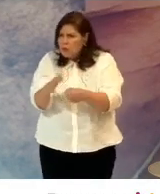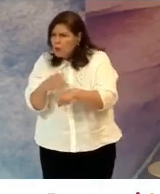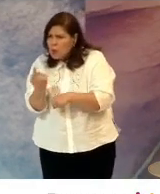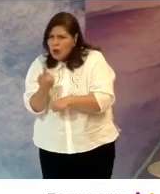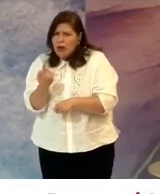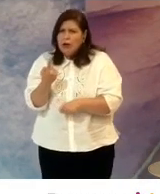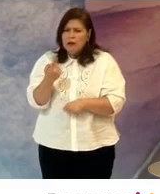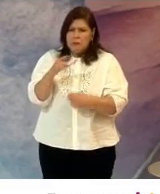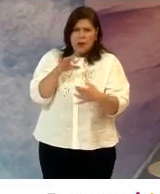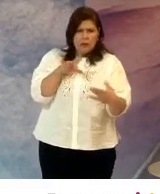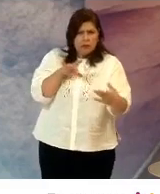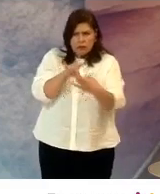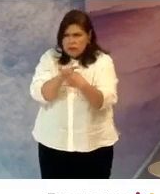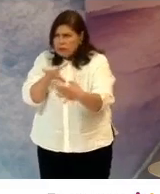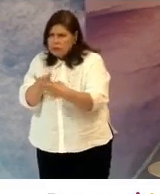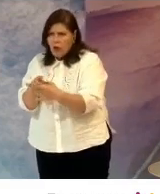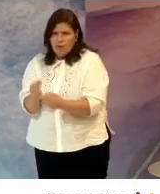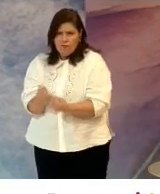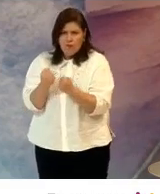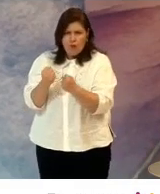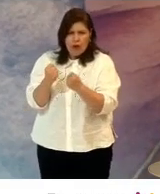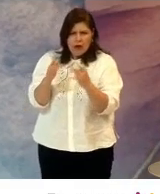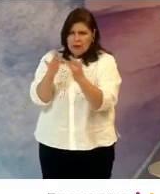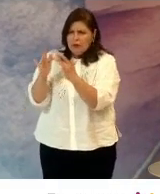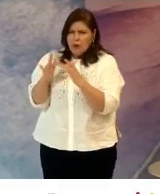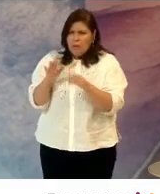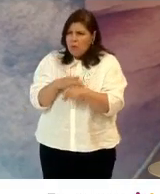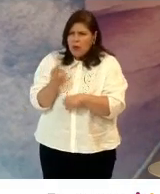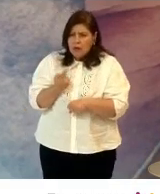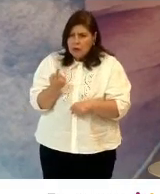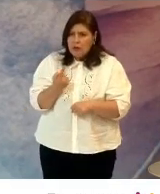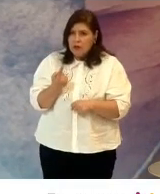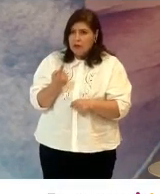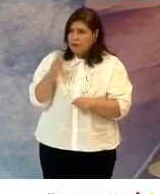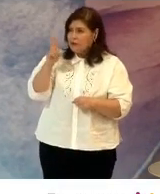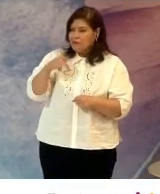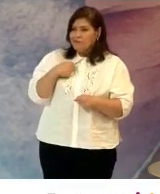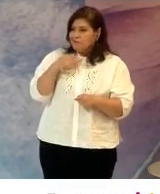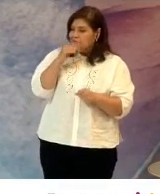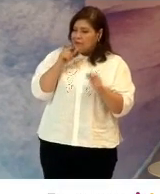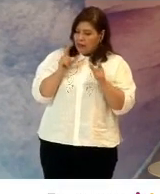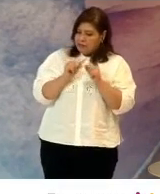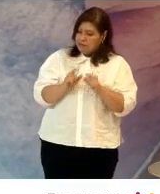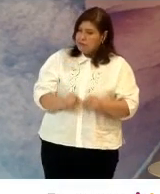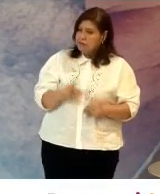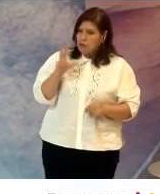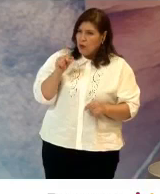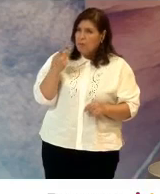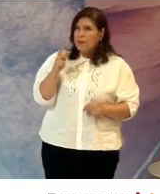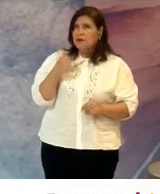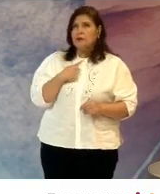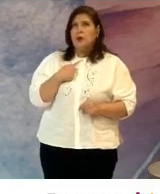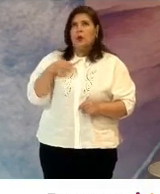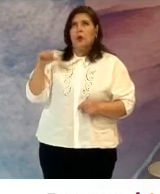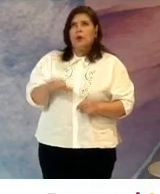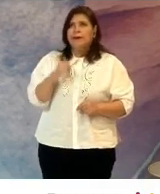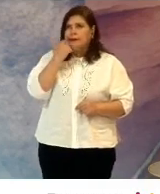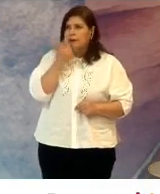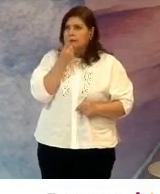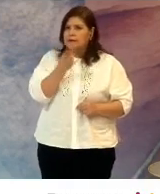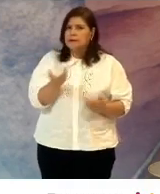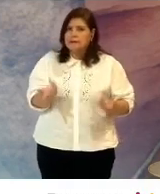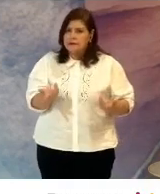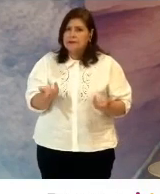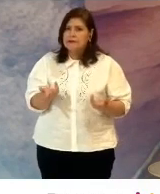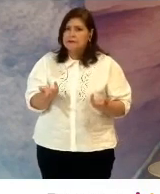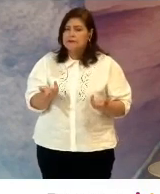se conectaron tanto. Y no puedo resumirlo realmente, pero la mejor manera para hacerlo hoy es